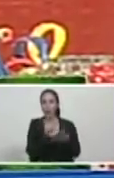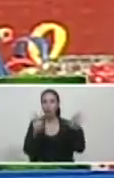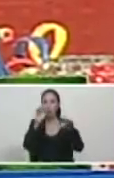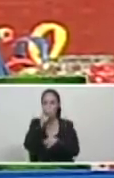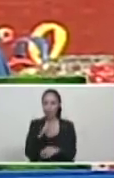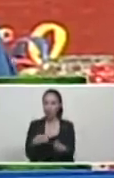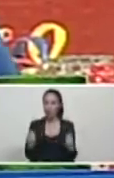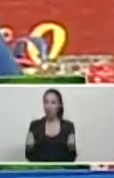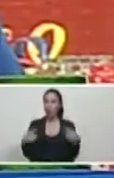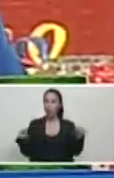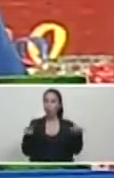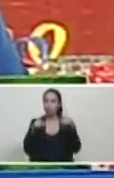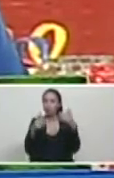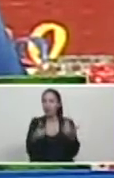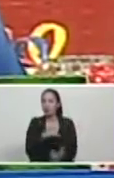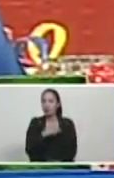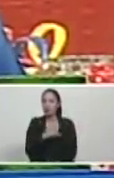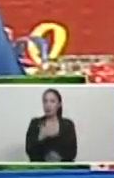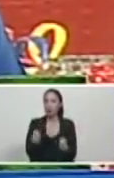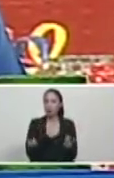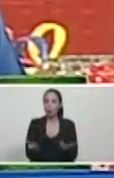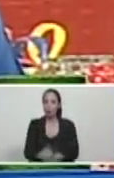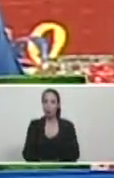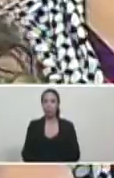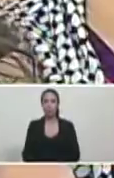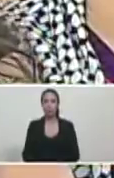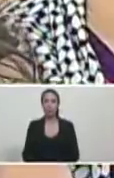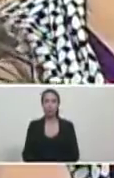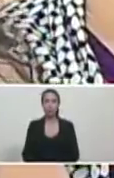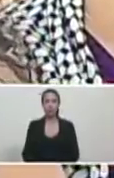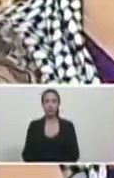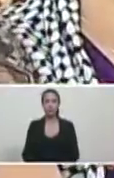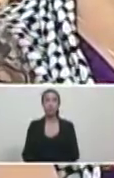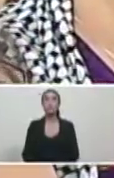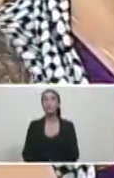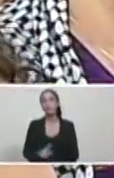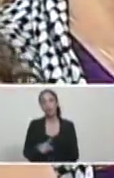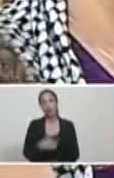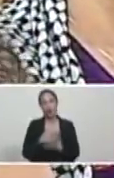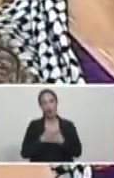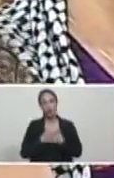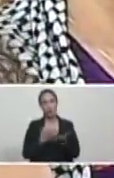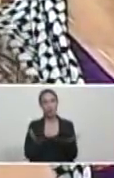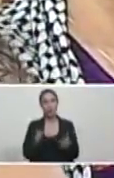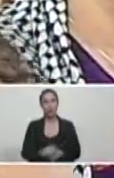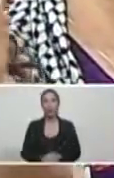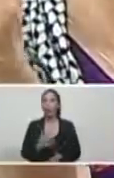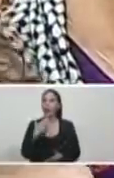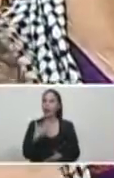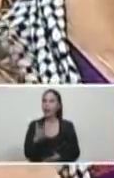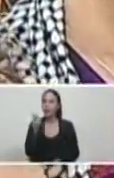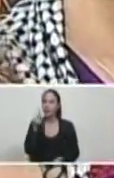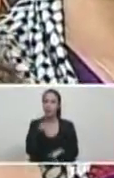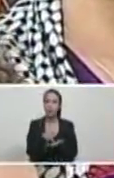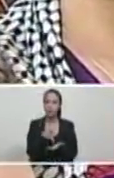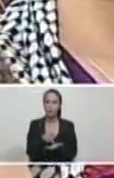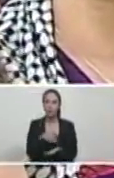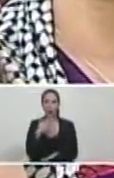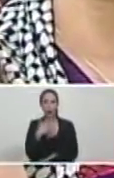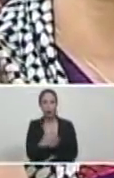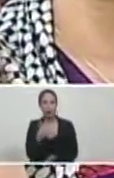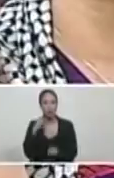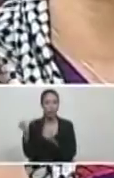el cumpleaños del Movimiento por la Paz y la Vida? Bueno, como dicen, nada es casualidad. Quiero agradecer muchísimo a Mibú Vargas por